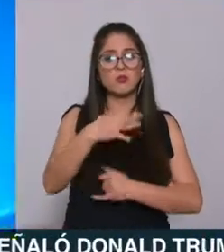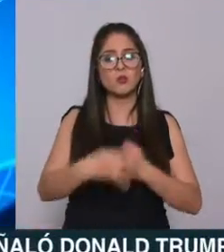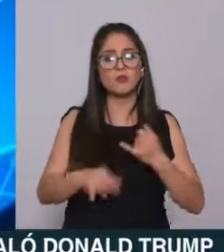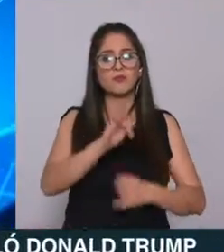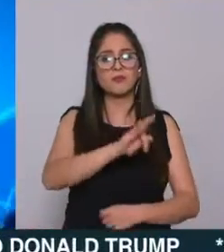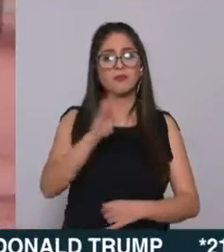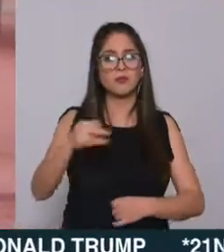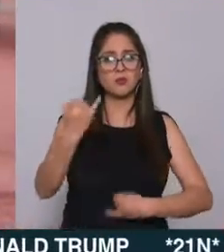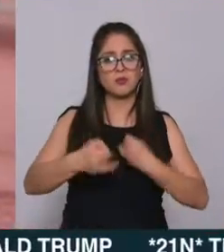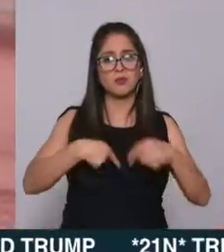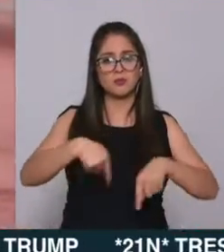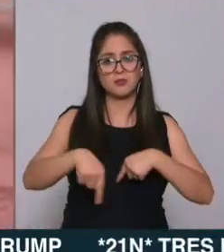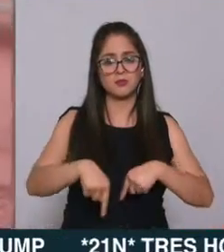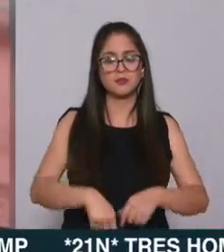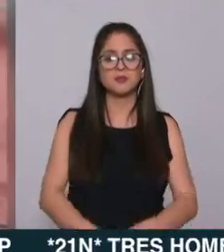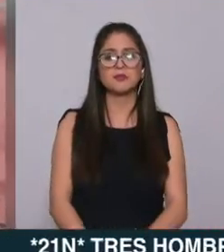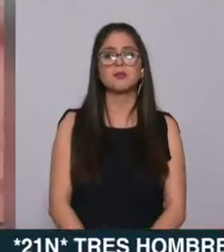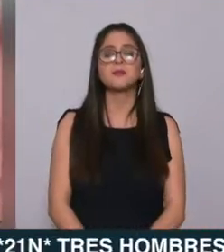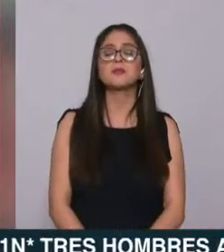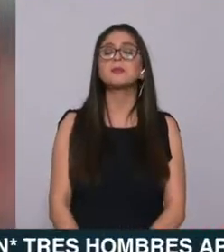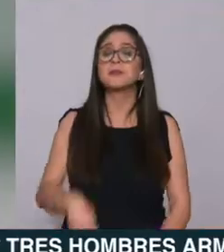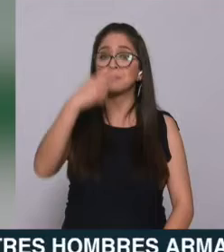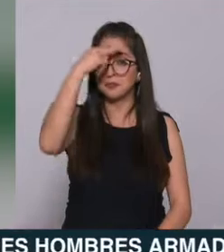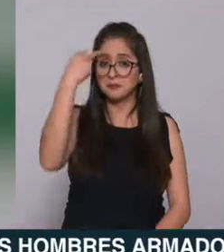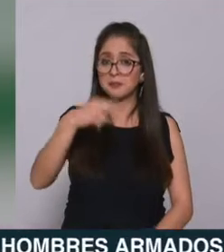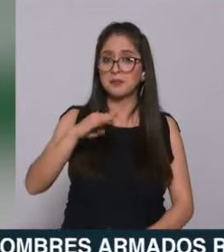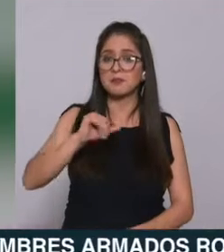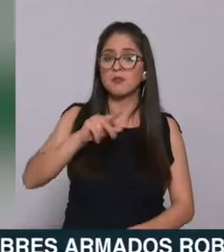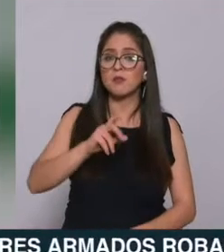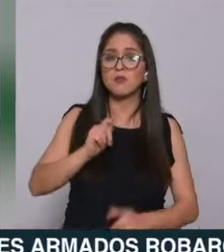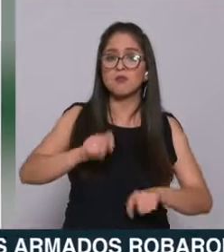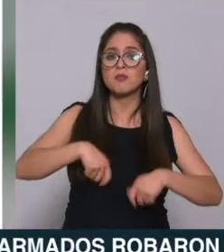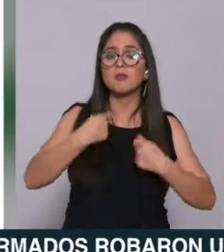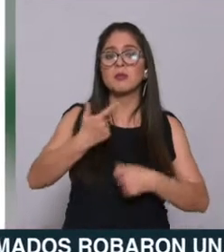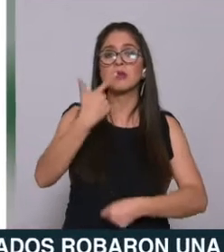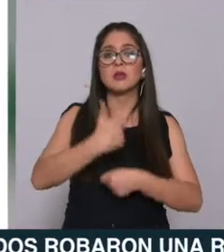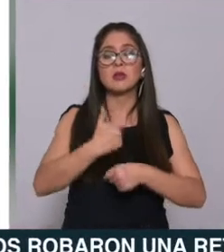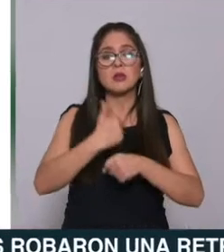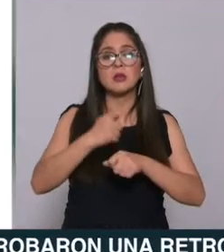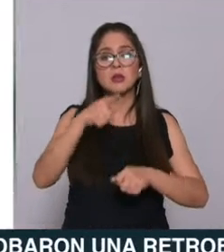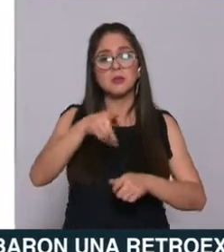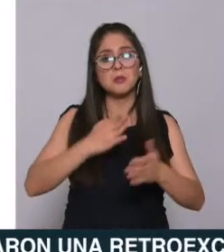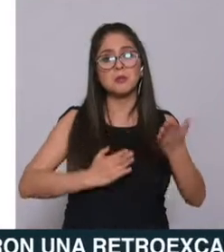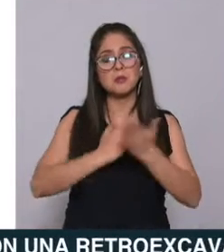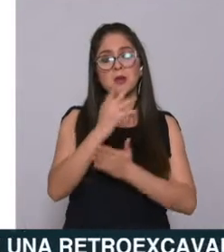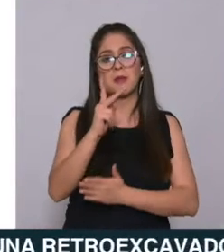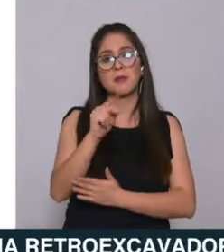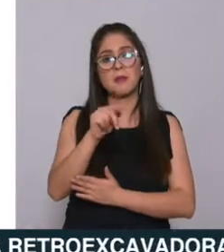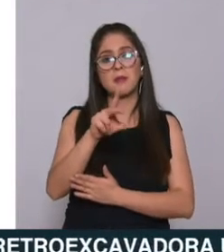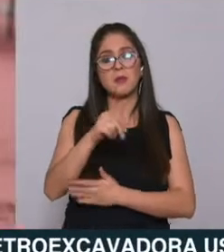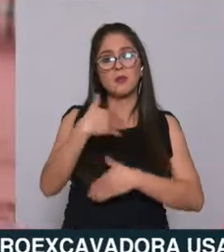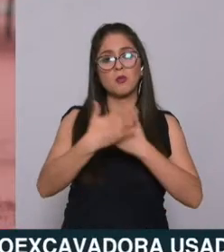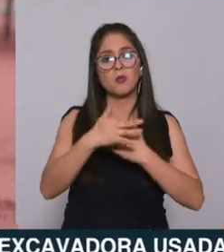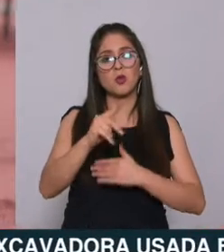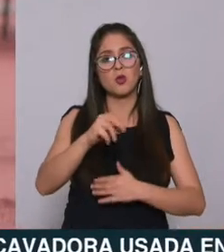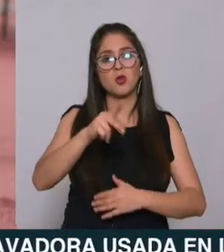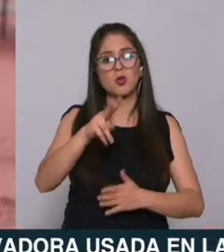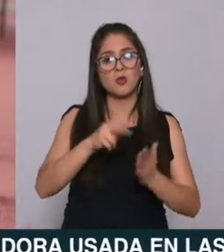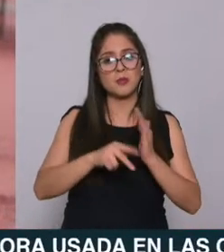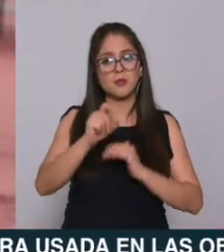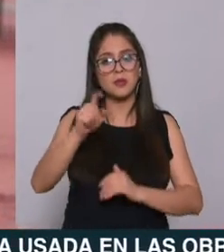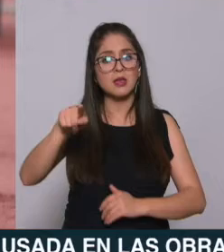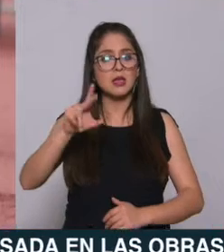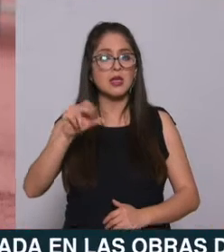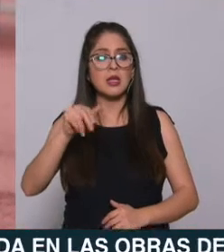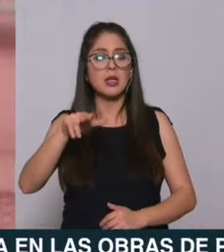torneo. El mexicano Mario Ramos le otorgó a México la 7ª plaza para los Juegos Paralímpicos de Tokio 2020. Ramos